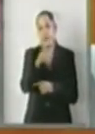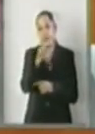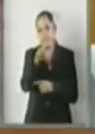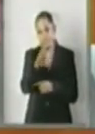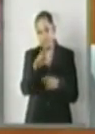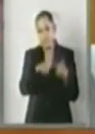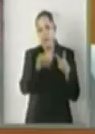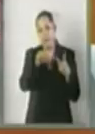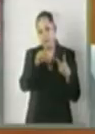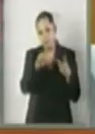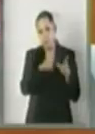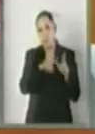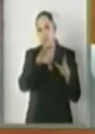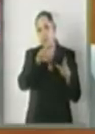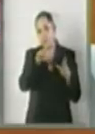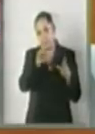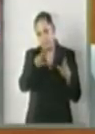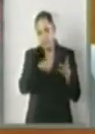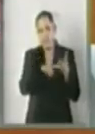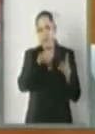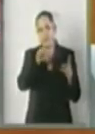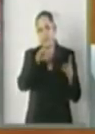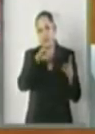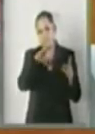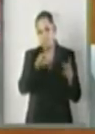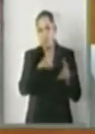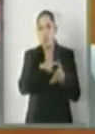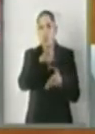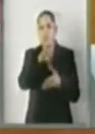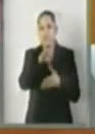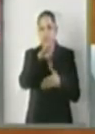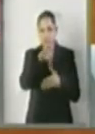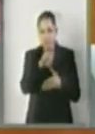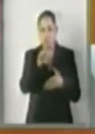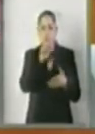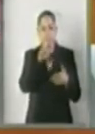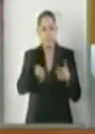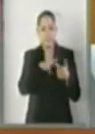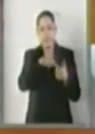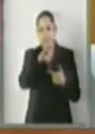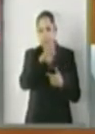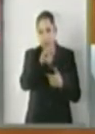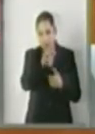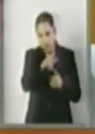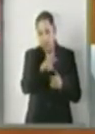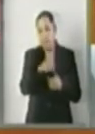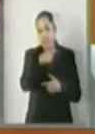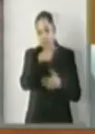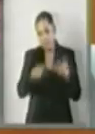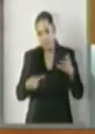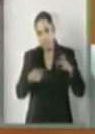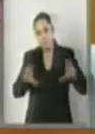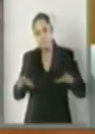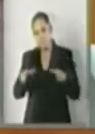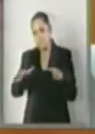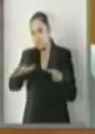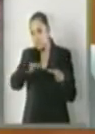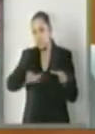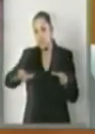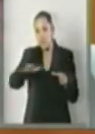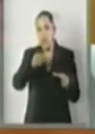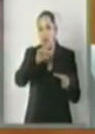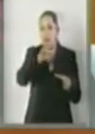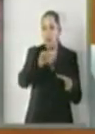Alto, Cortázar, Tarimoro, Santa Cruz de Juventino Rosas y Jaral de Progreso a la zona metropolitana Laja